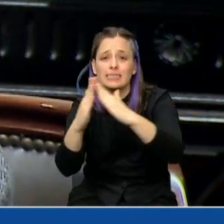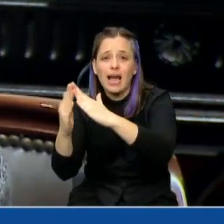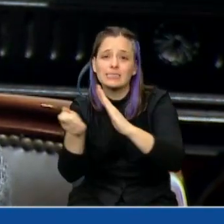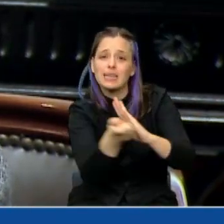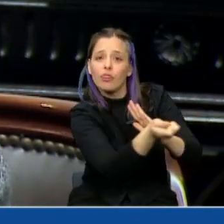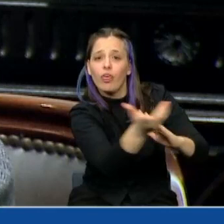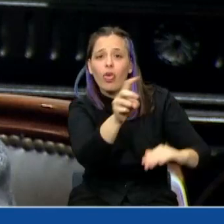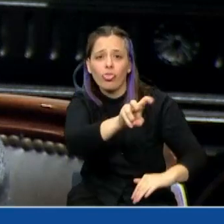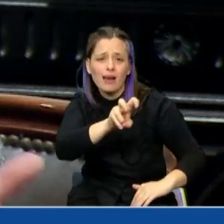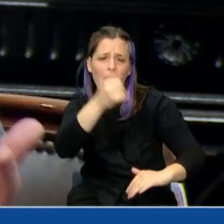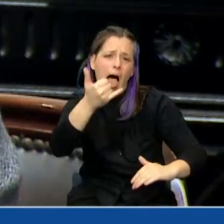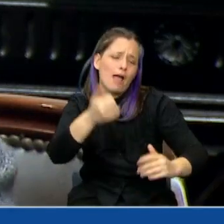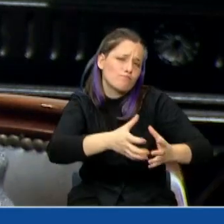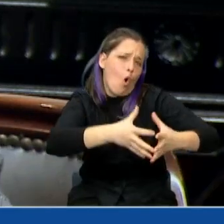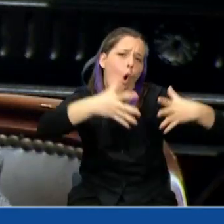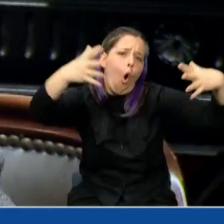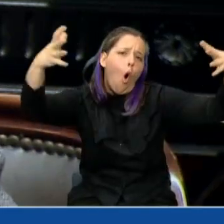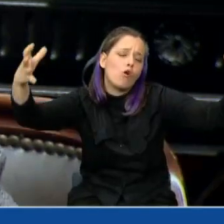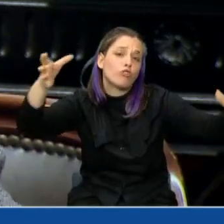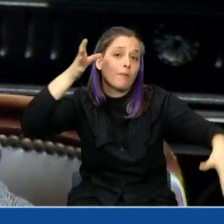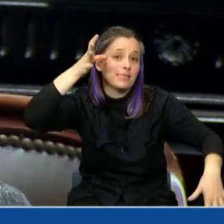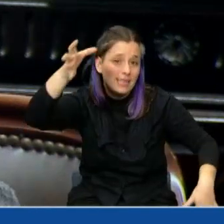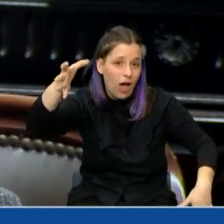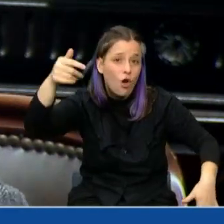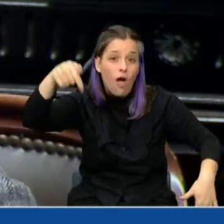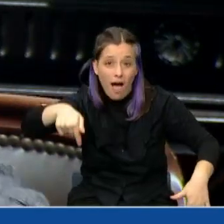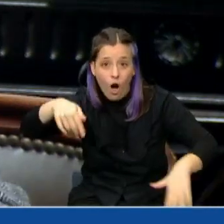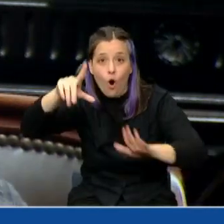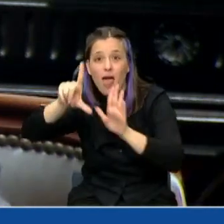veces superior a la actual y no había ninguna dificultad